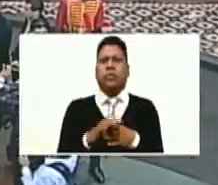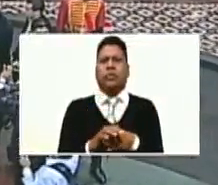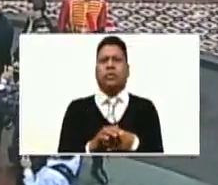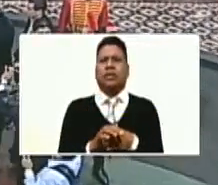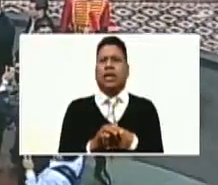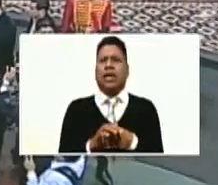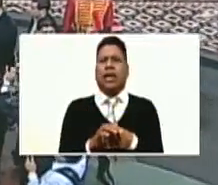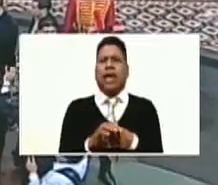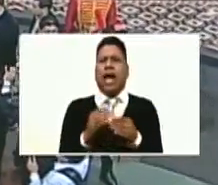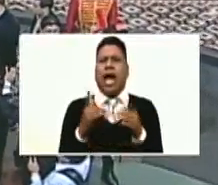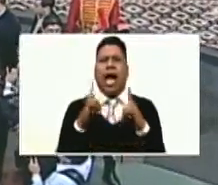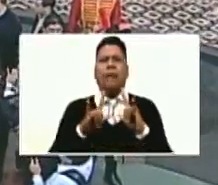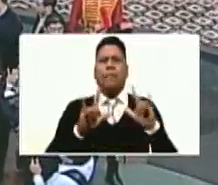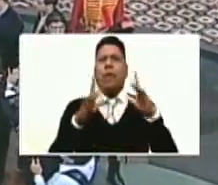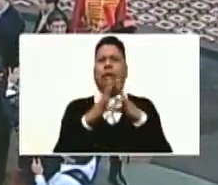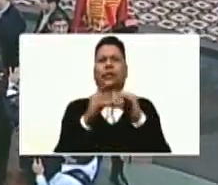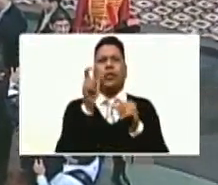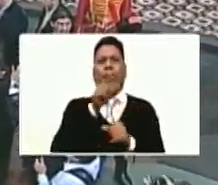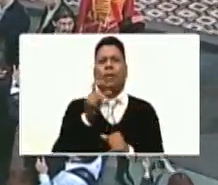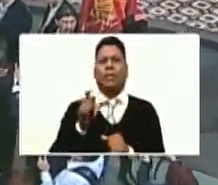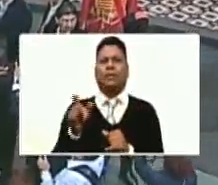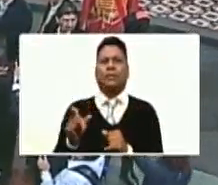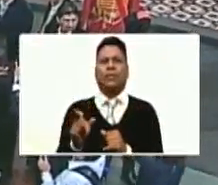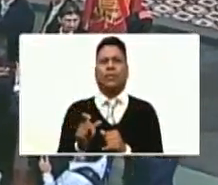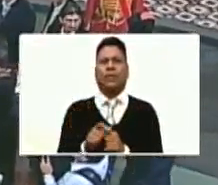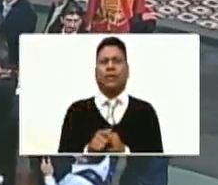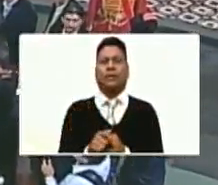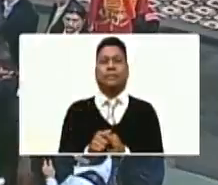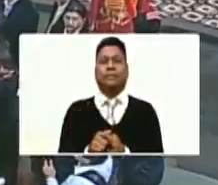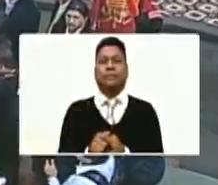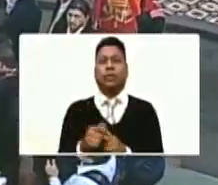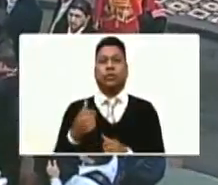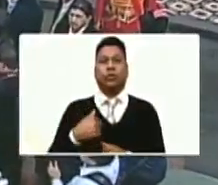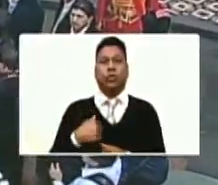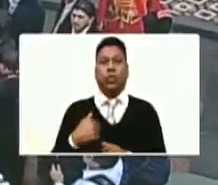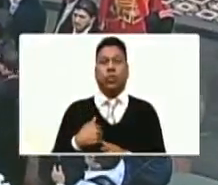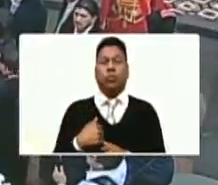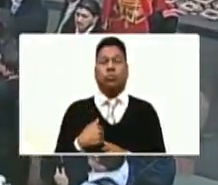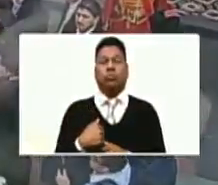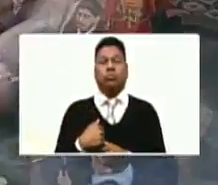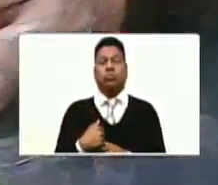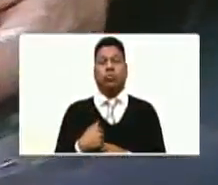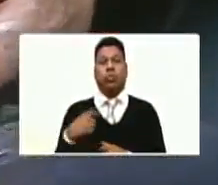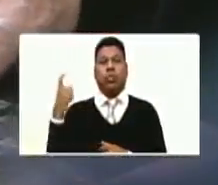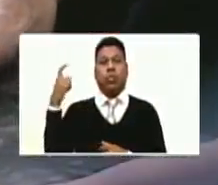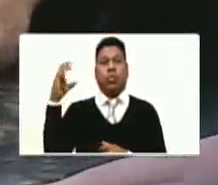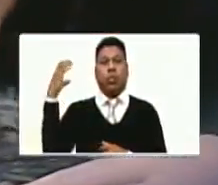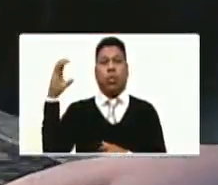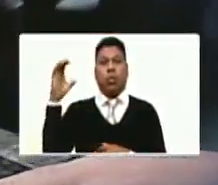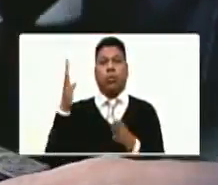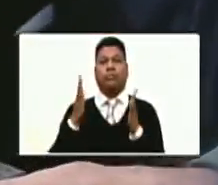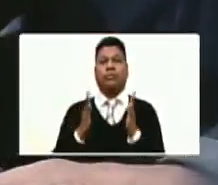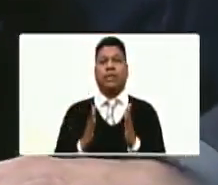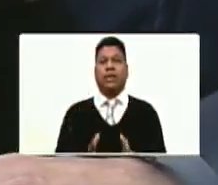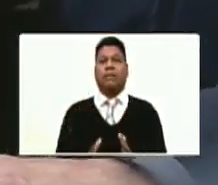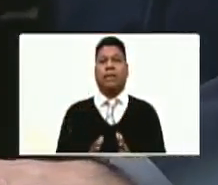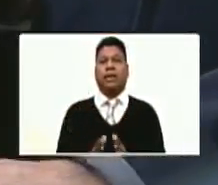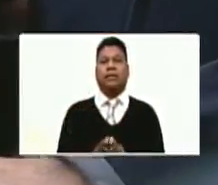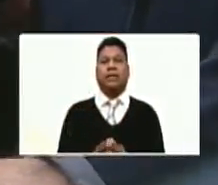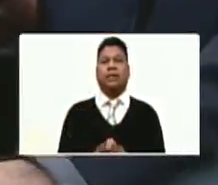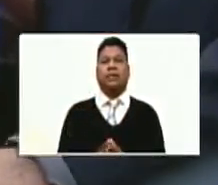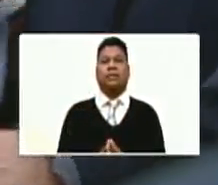a todos los pobres del mundo. Y yo como colombiana no tengo sino palabras de reconocimiento y de agradecimiento hacia él, porque gracias a